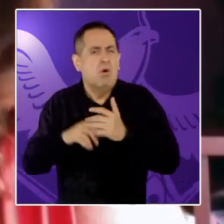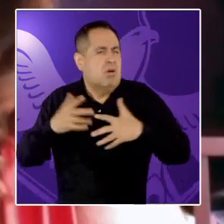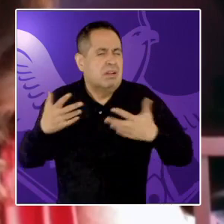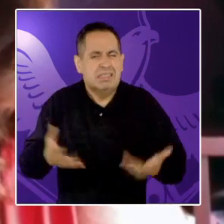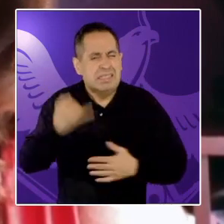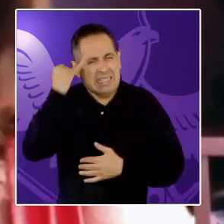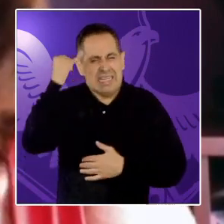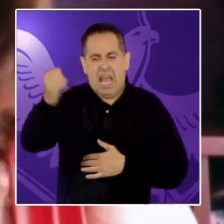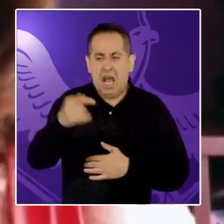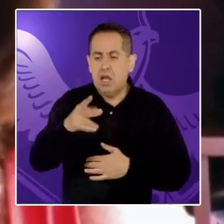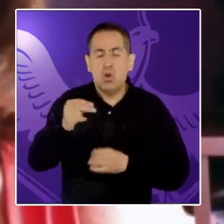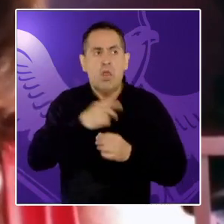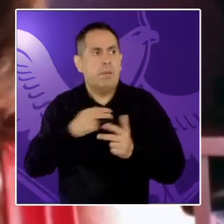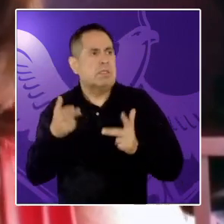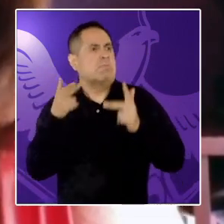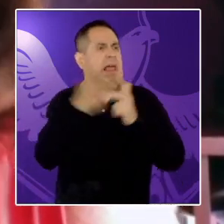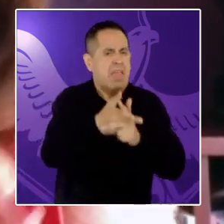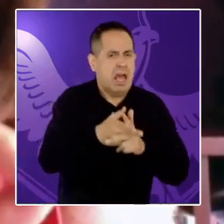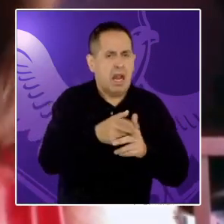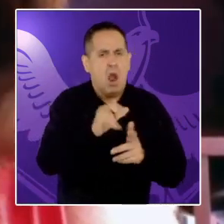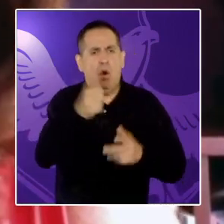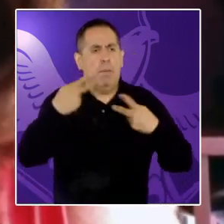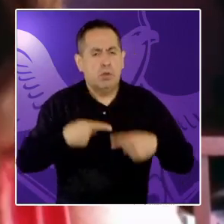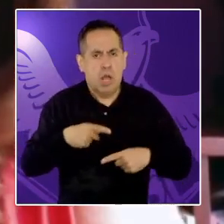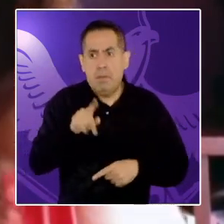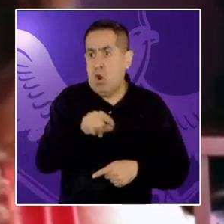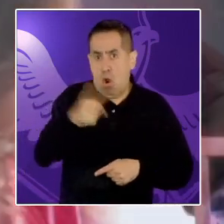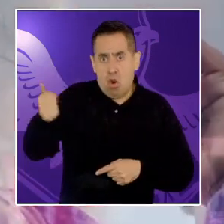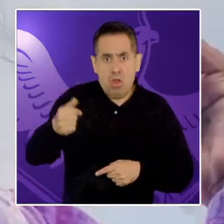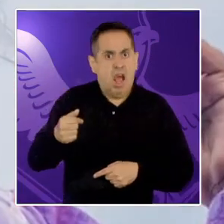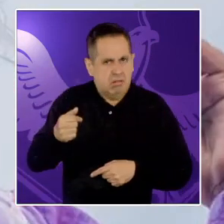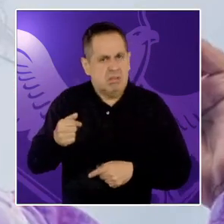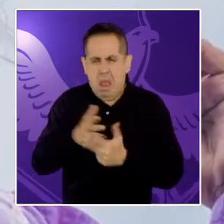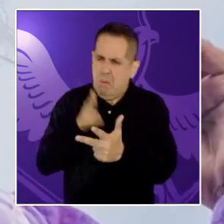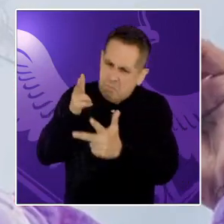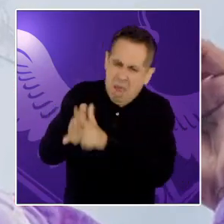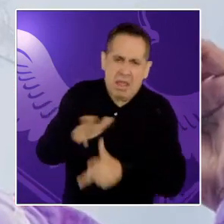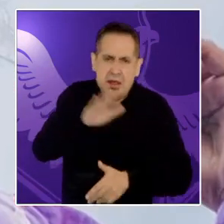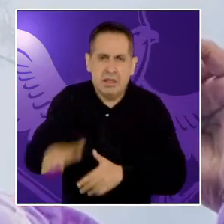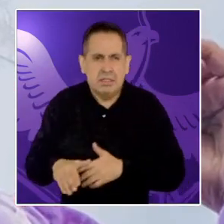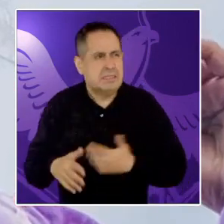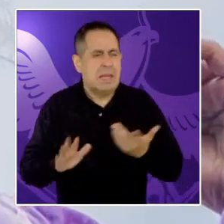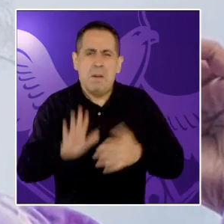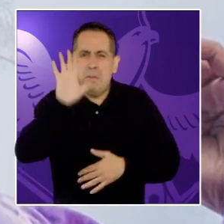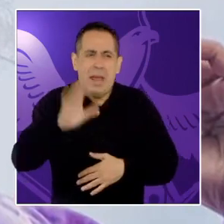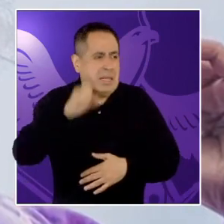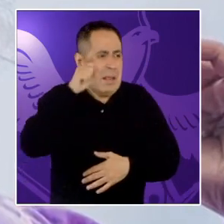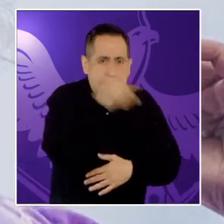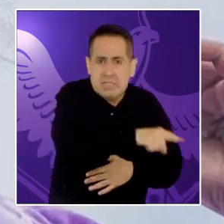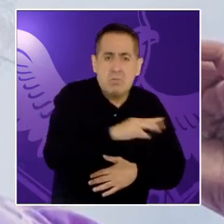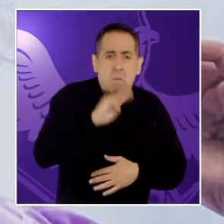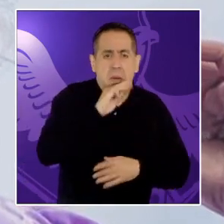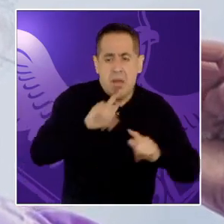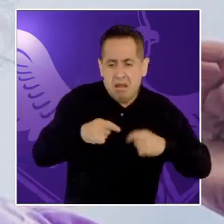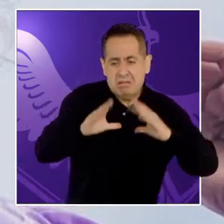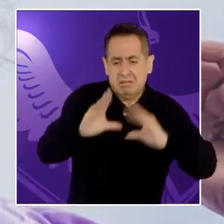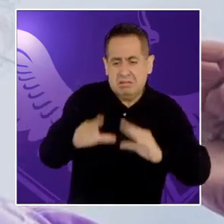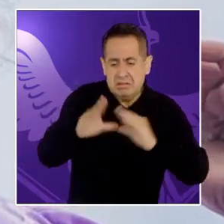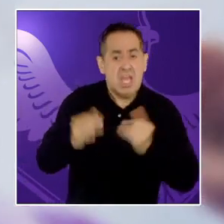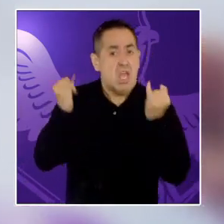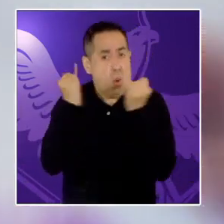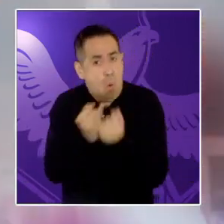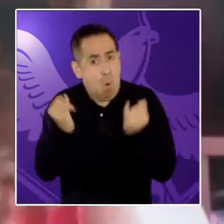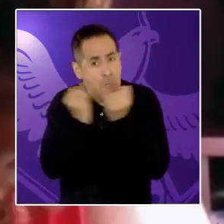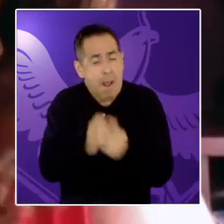sea, supongo, no matar a quien no debes matar, pero exterminar a quien tienes que exterminar. Entonces son como las matriarcas que garantizan el código de